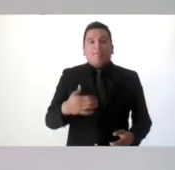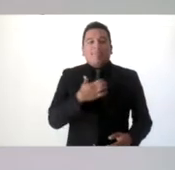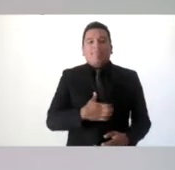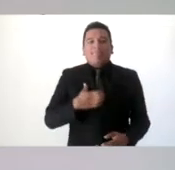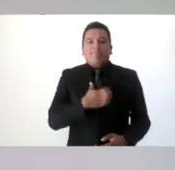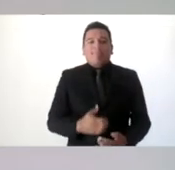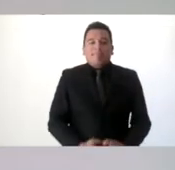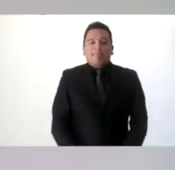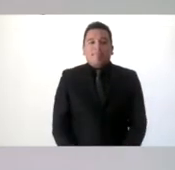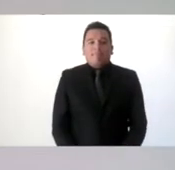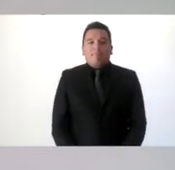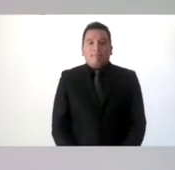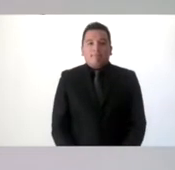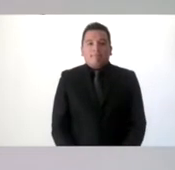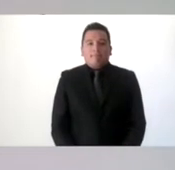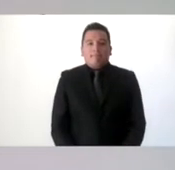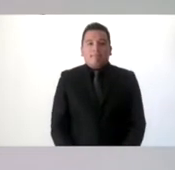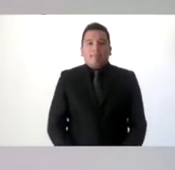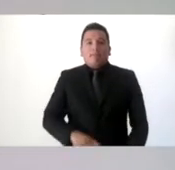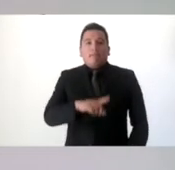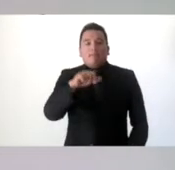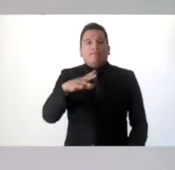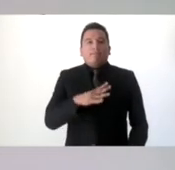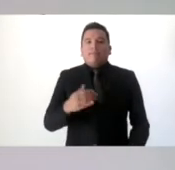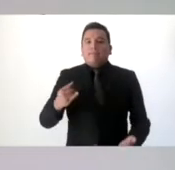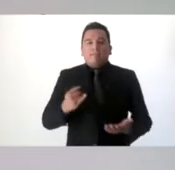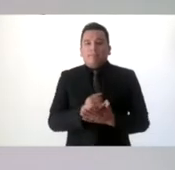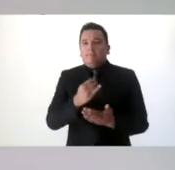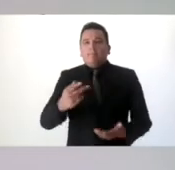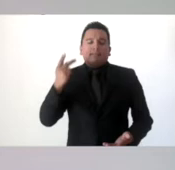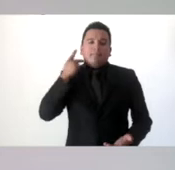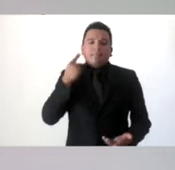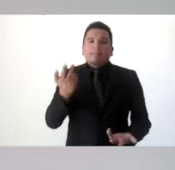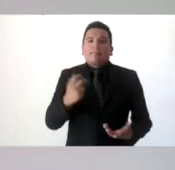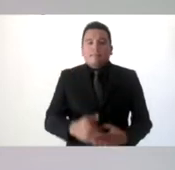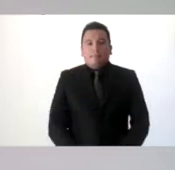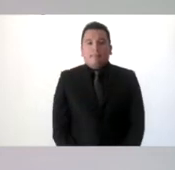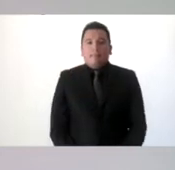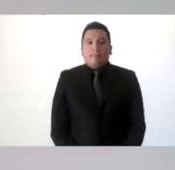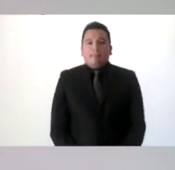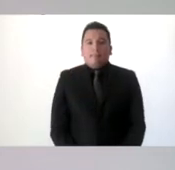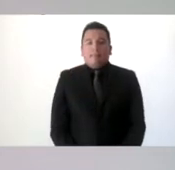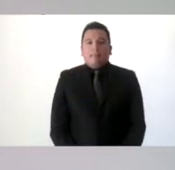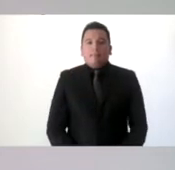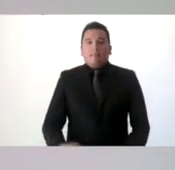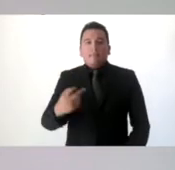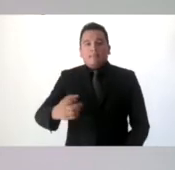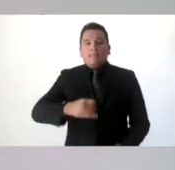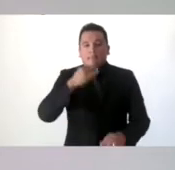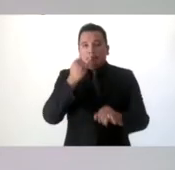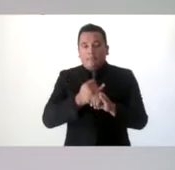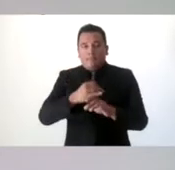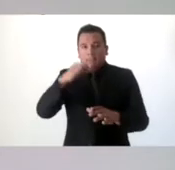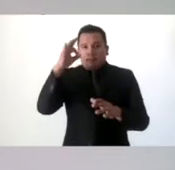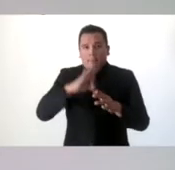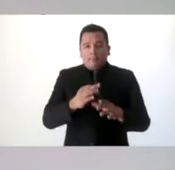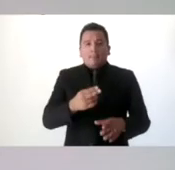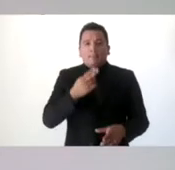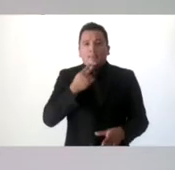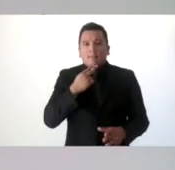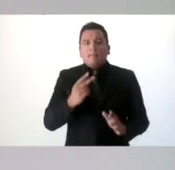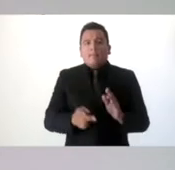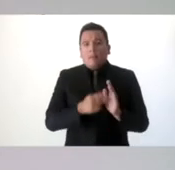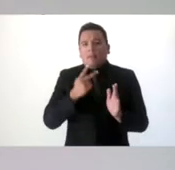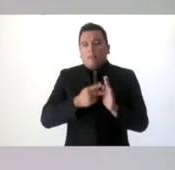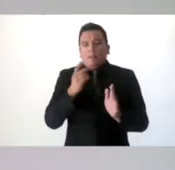ayudar el que se involucren también en decisiones políticas acá en el país. Este proceso de votación electrónica por internet se ha utilizado